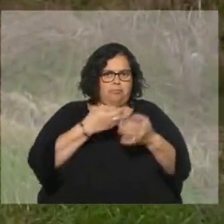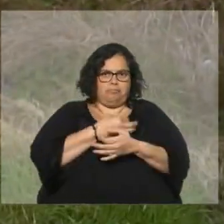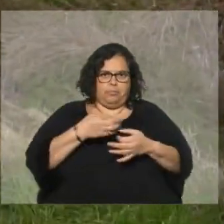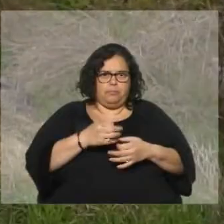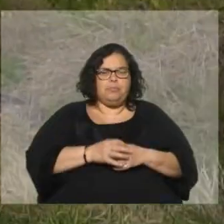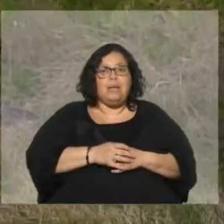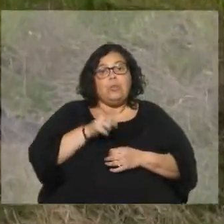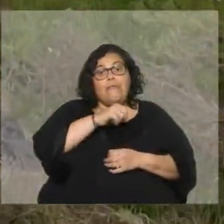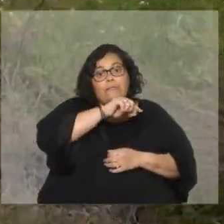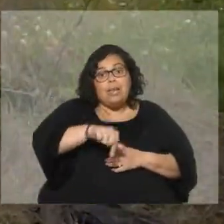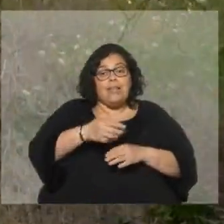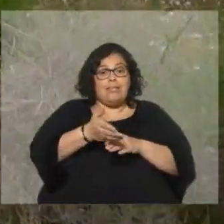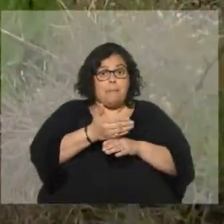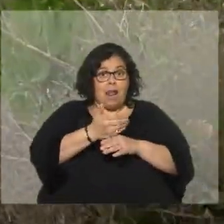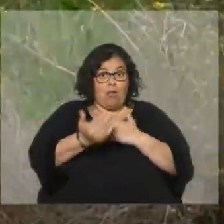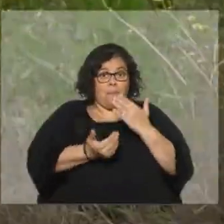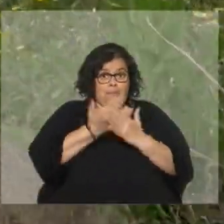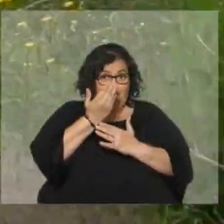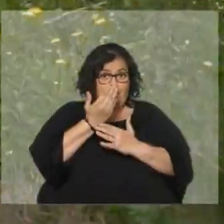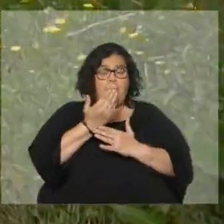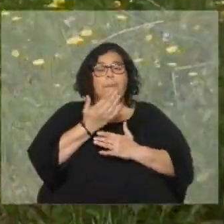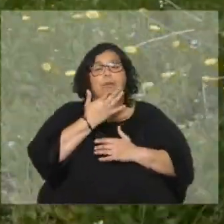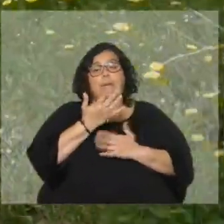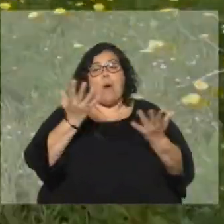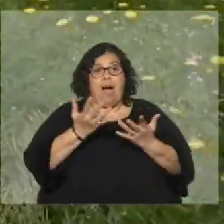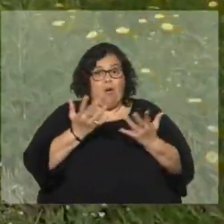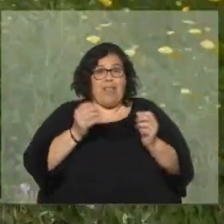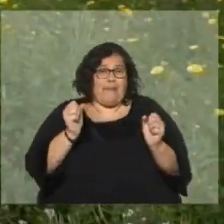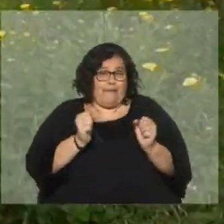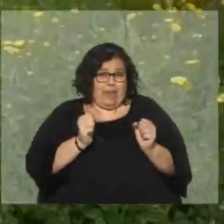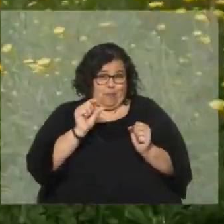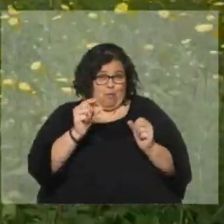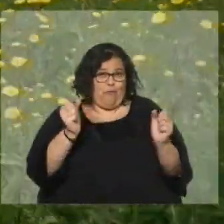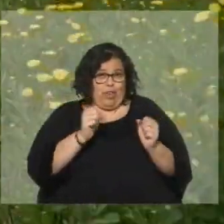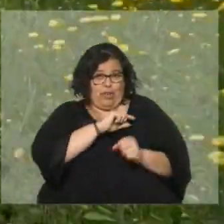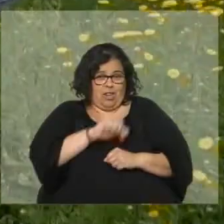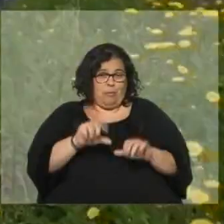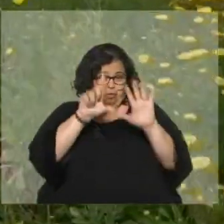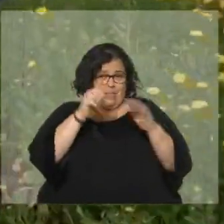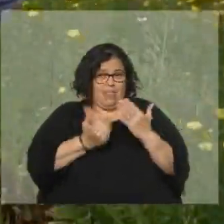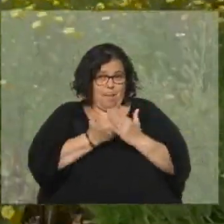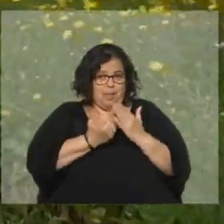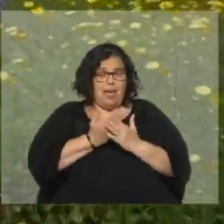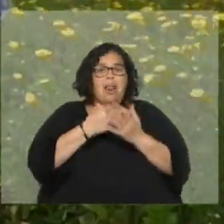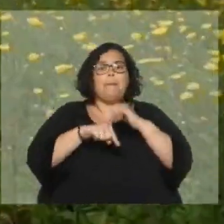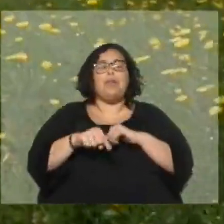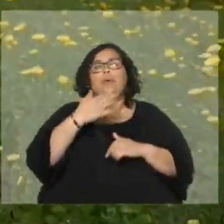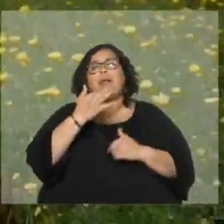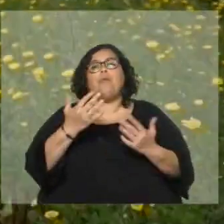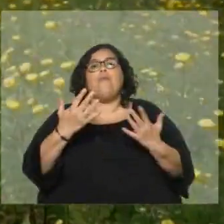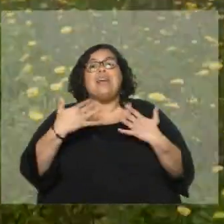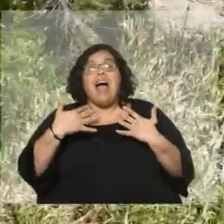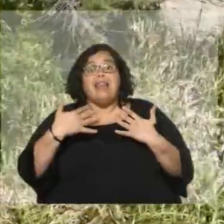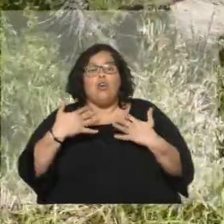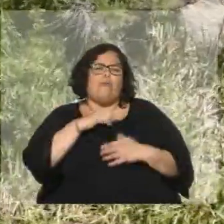¿Usted viene tempranito para acá? Nosotros venimos temprano. Ahora, como viste que está medio frío, estamos viniendo a las 7 de la mañana. Sí. Pero en pleno verano, a las 5 de la mañana, ya puede